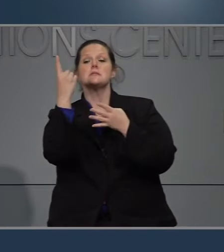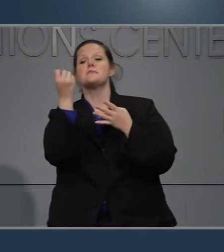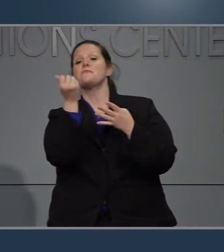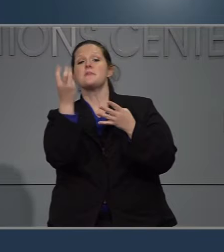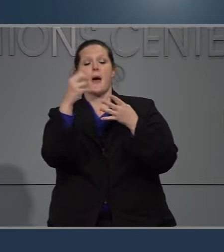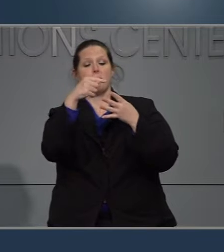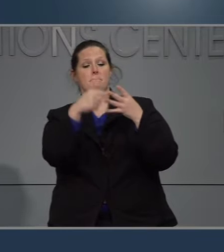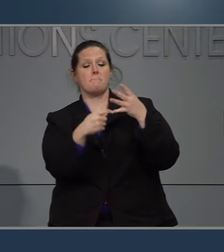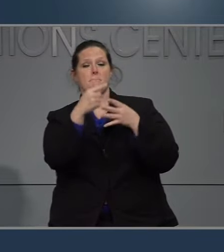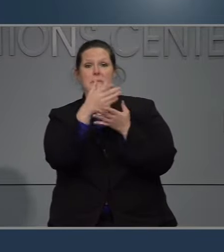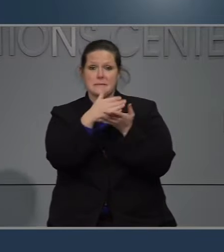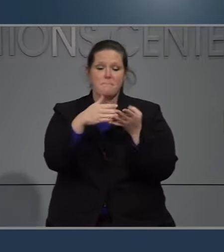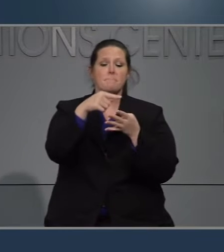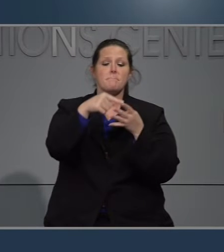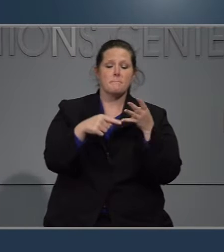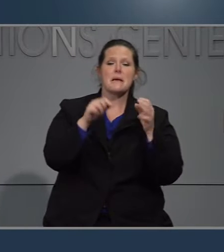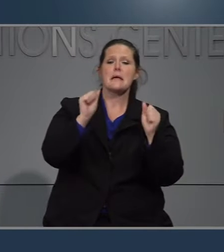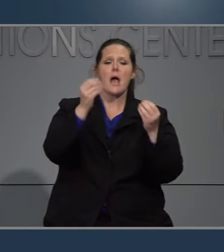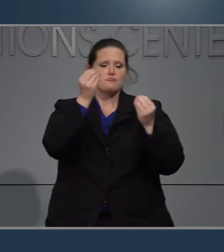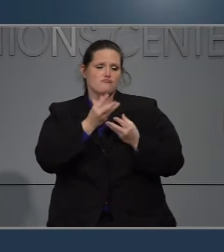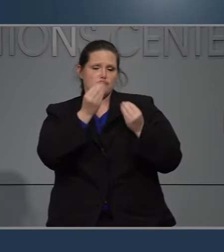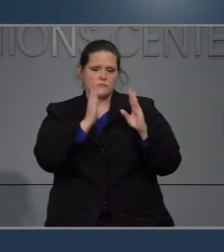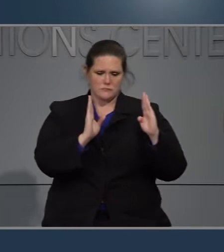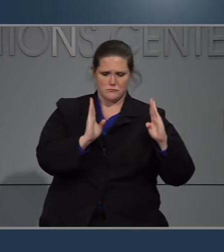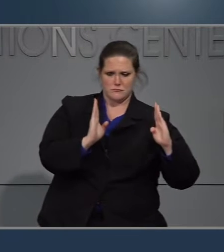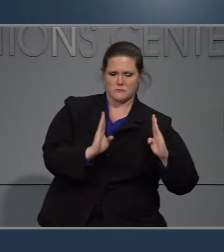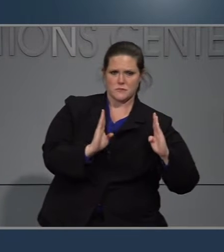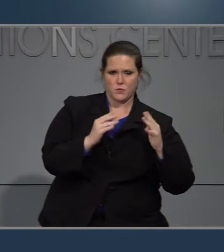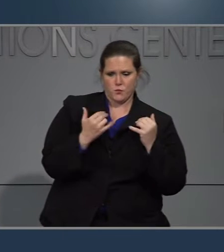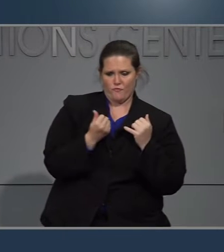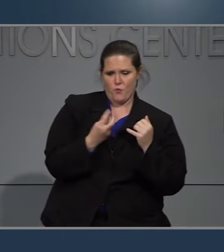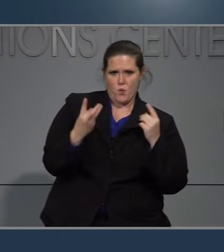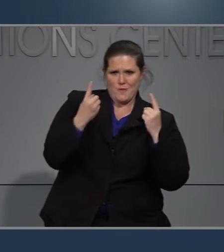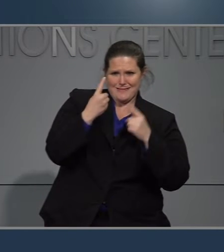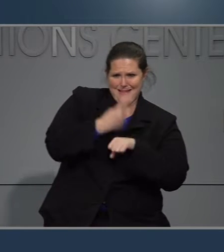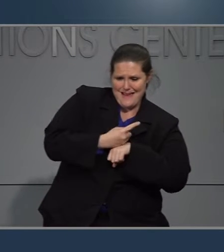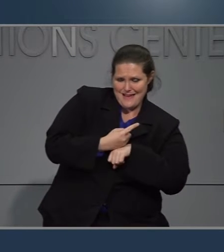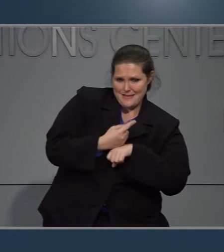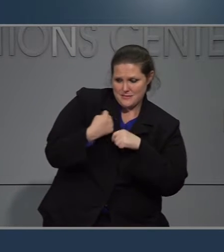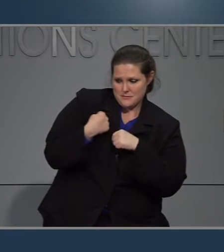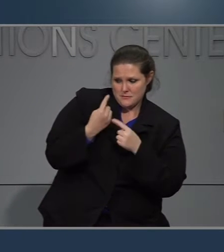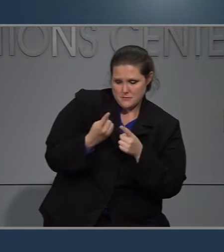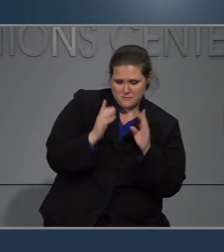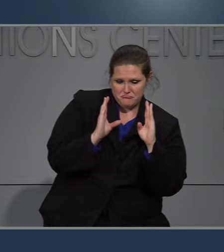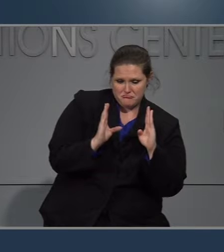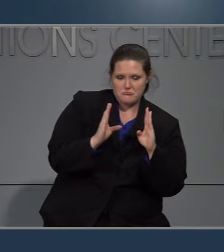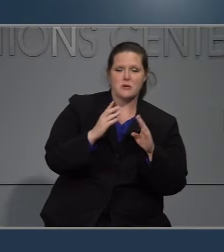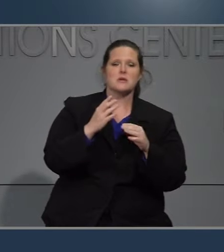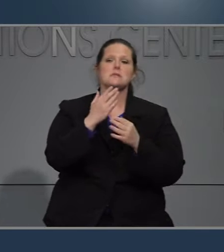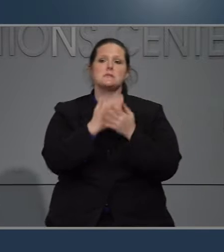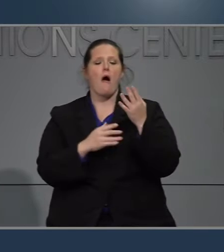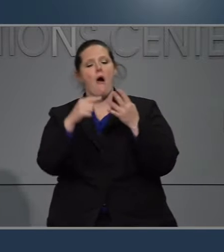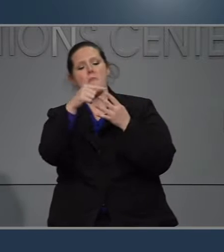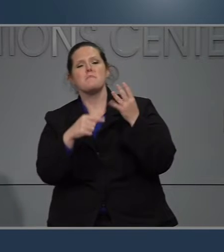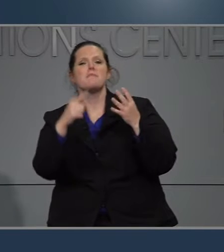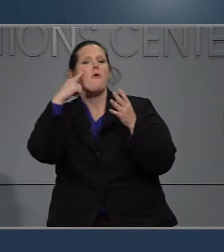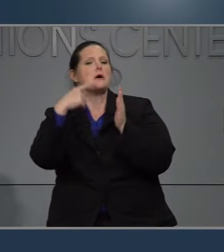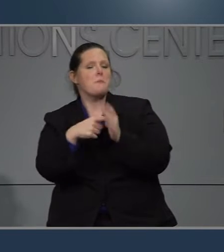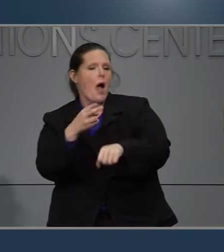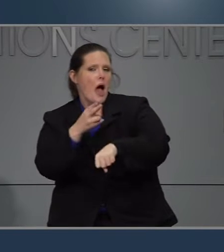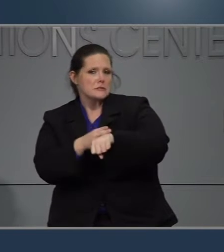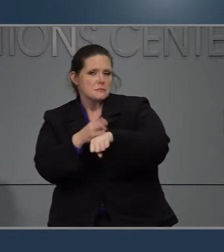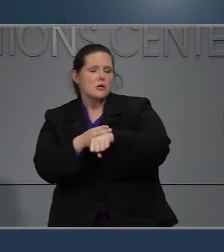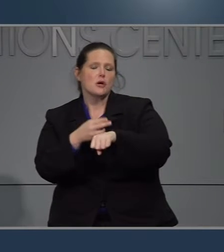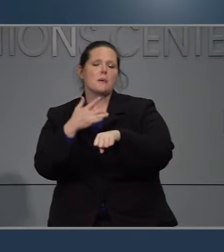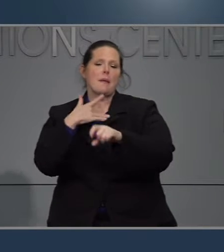las hospitalizaciones, nos demuestran qué estaba ocurriendo hace unas semanas atrás. Nuestra primera gráfica muestra a las personas que llegan a la